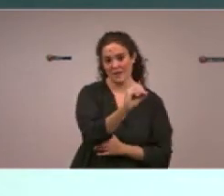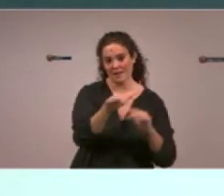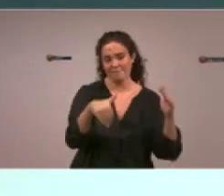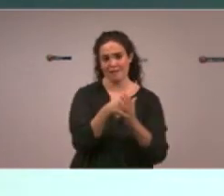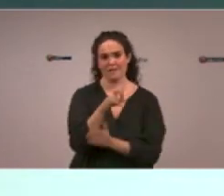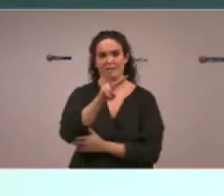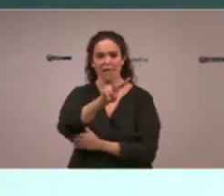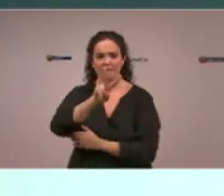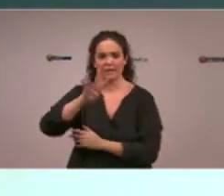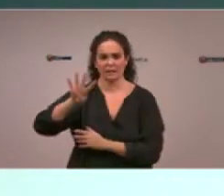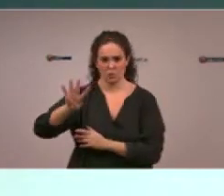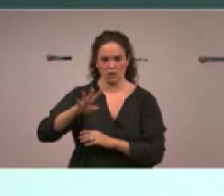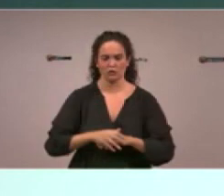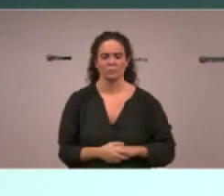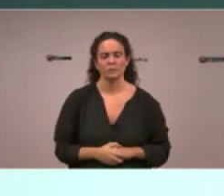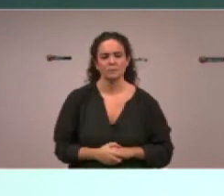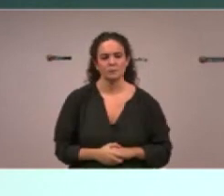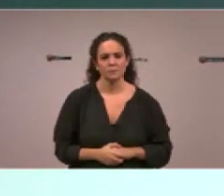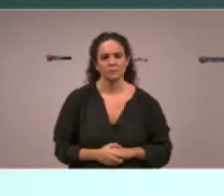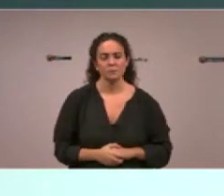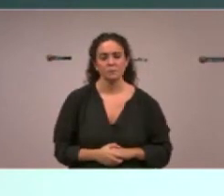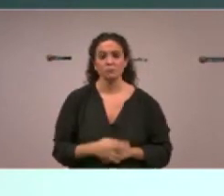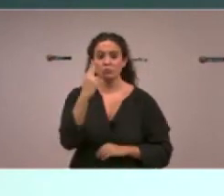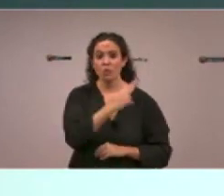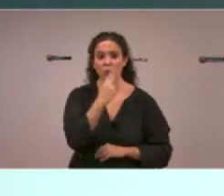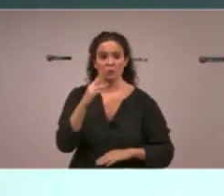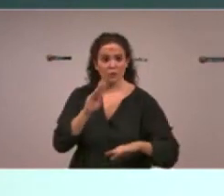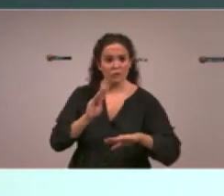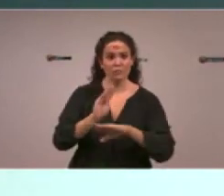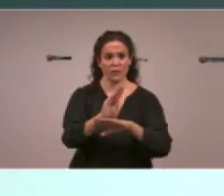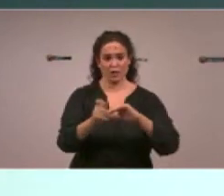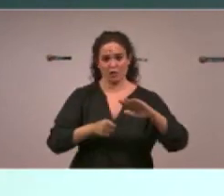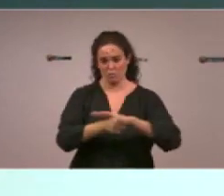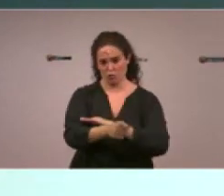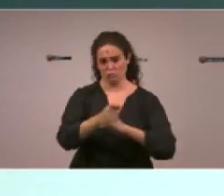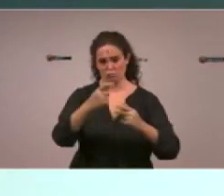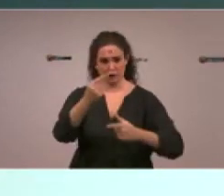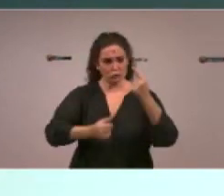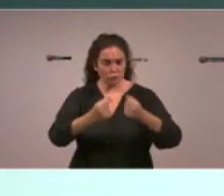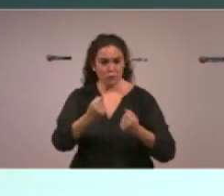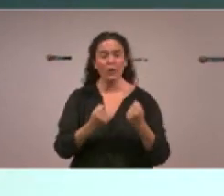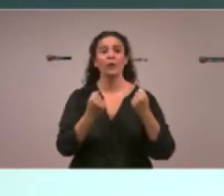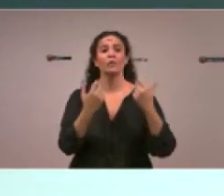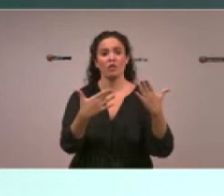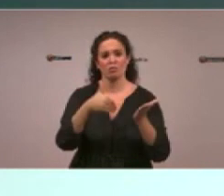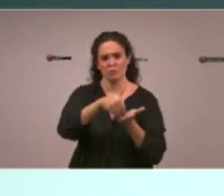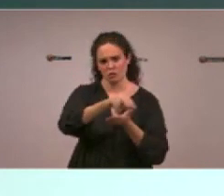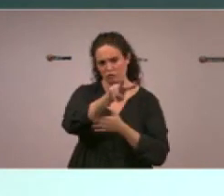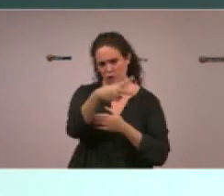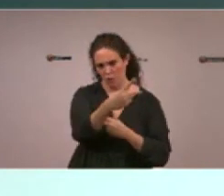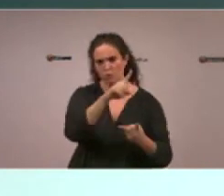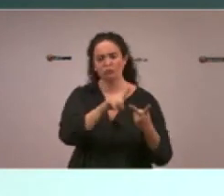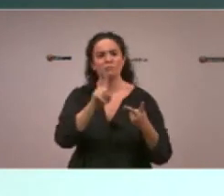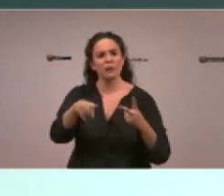Recuerdo que tenía un compromiso de financiación presupuestaria de 10.000 millones de euros. Contemplaba también una previsión